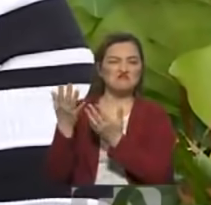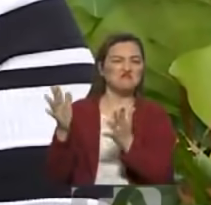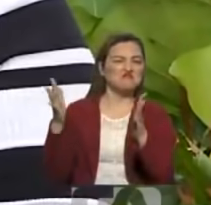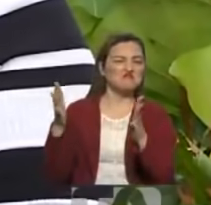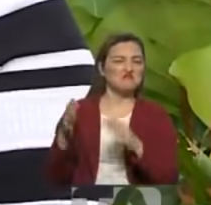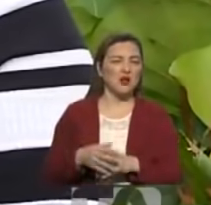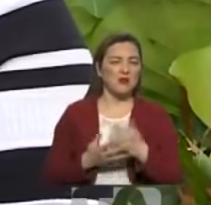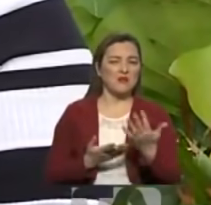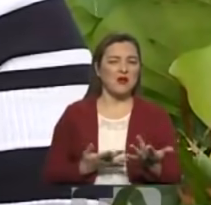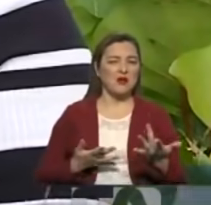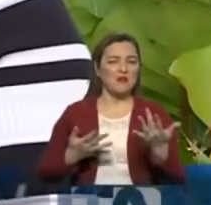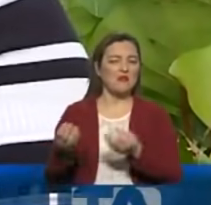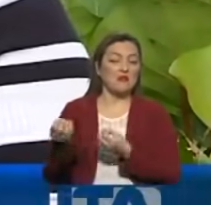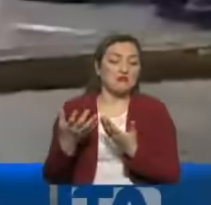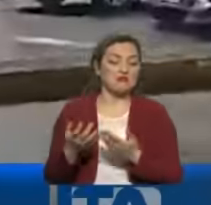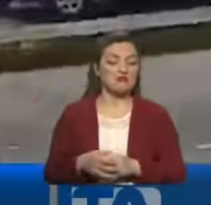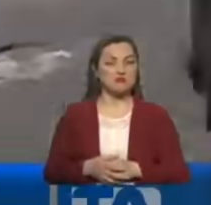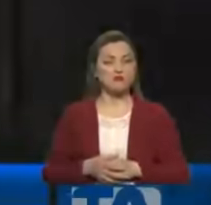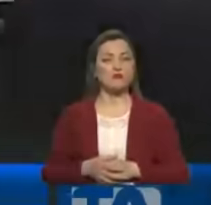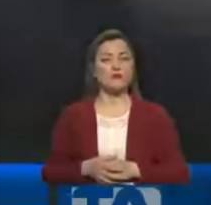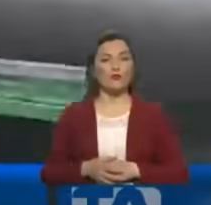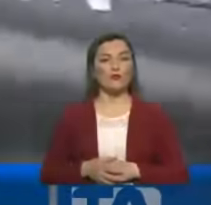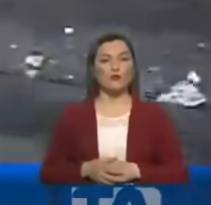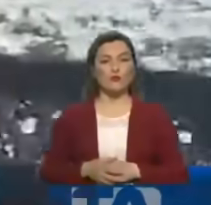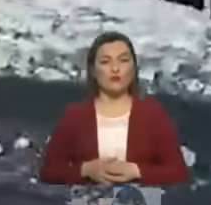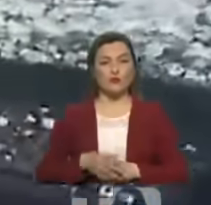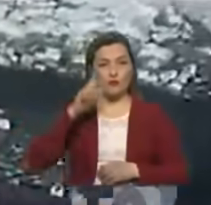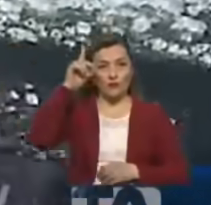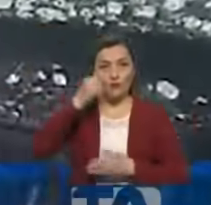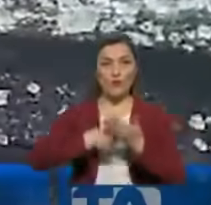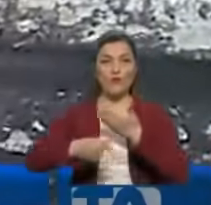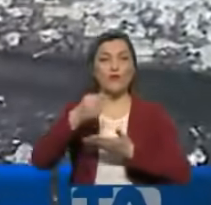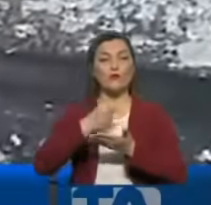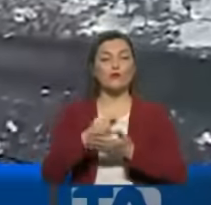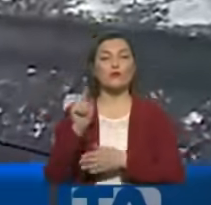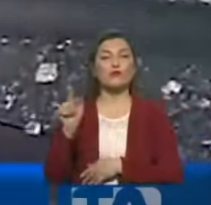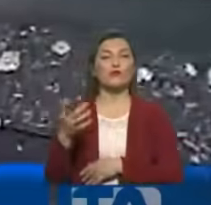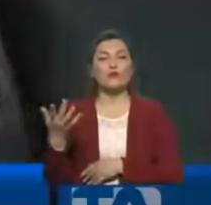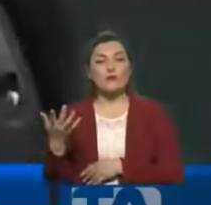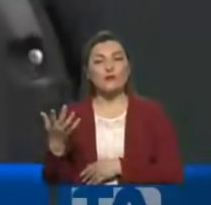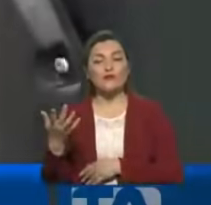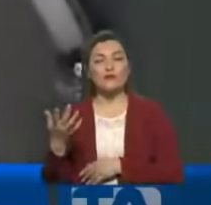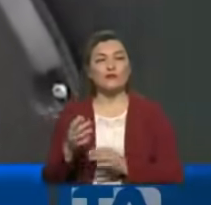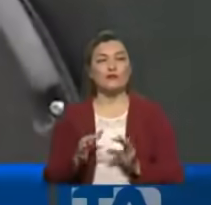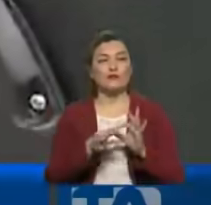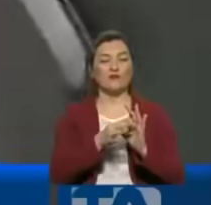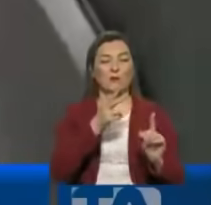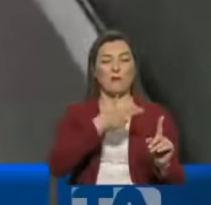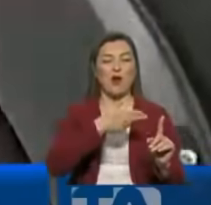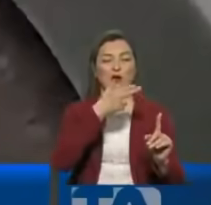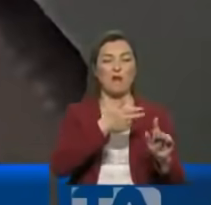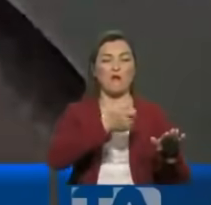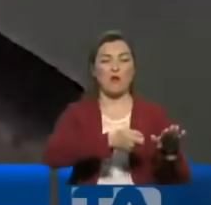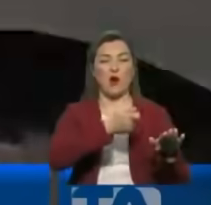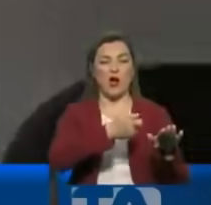estamos esperando para ver si nos dan información. Por lo pronto, según el gobernador del Guayas, este episodio no tendría vinculación con el asesinato